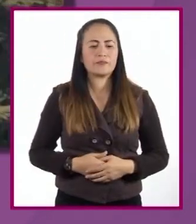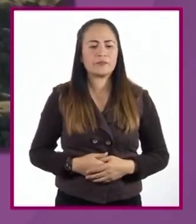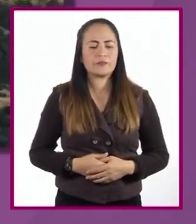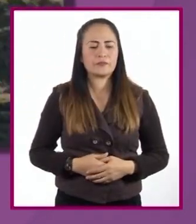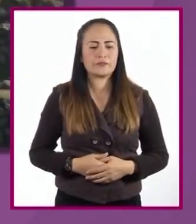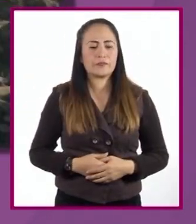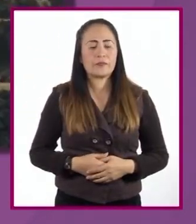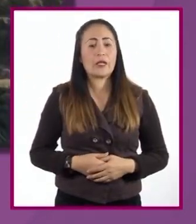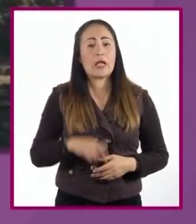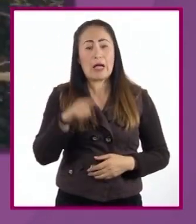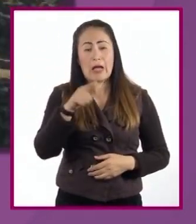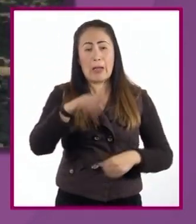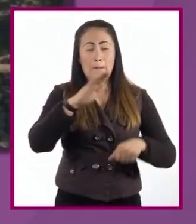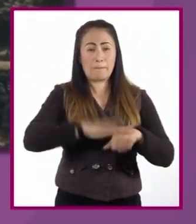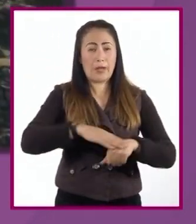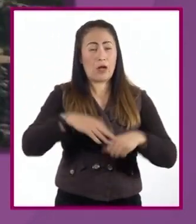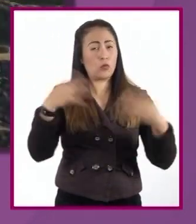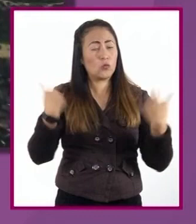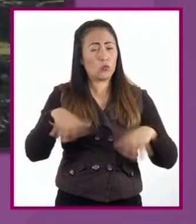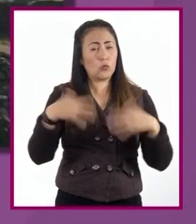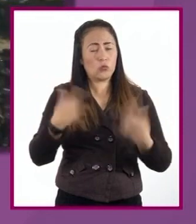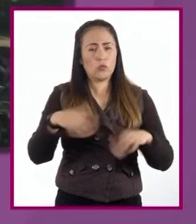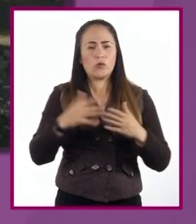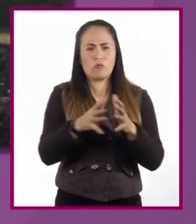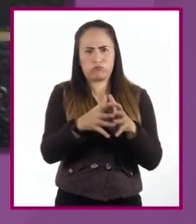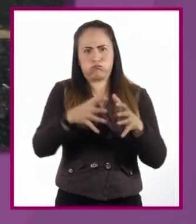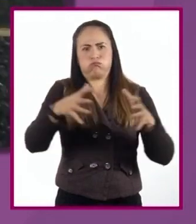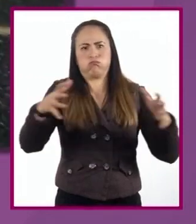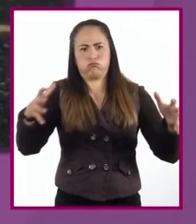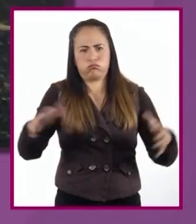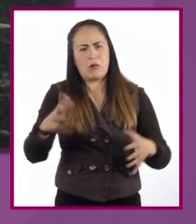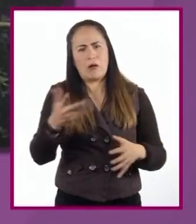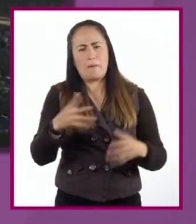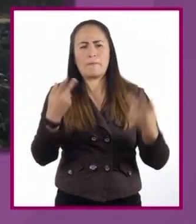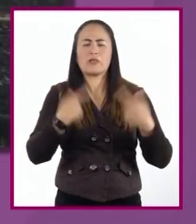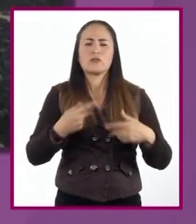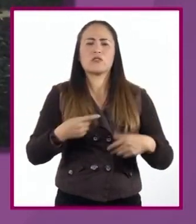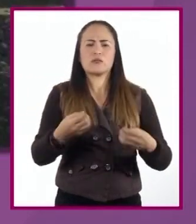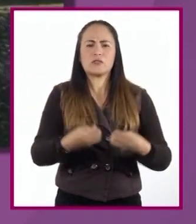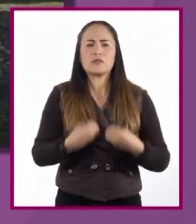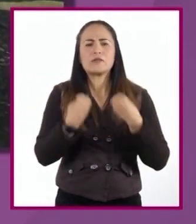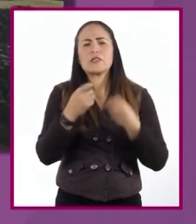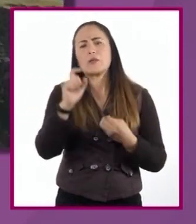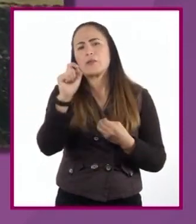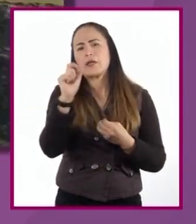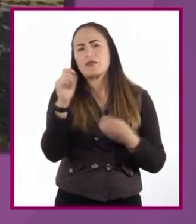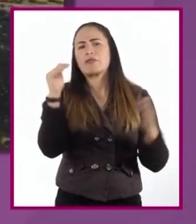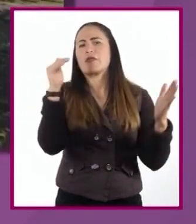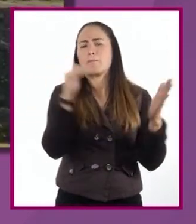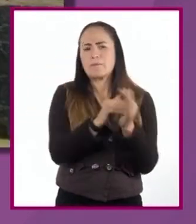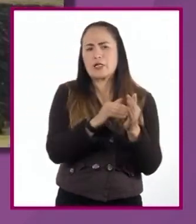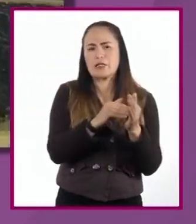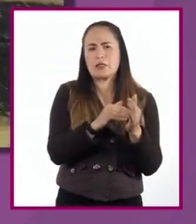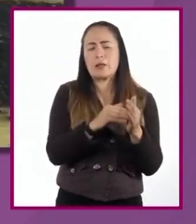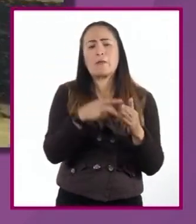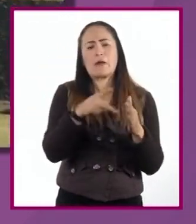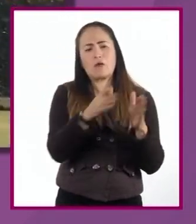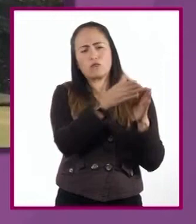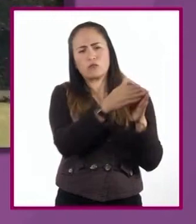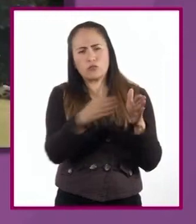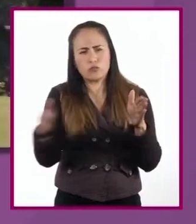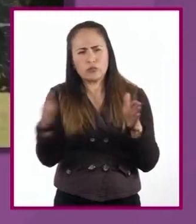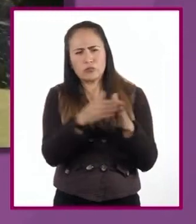En su apogeo, Cuicuilco llegó a contar con alrededor de 20,000 habitantes y su etapa tardía es indicio de la consolidación del